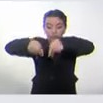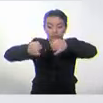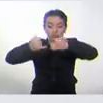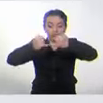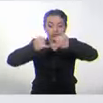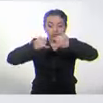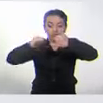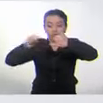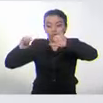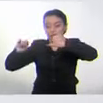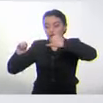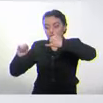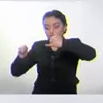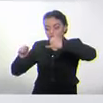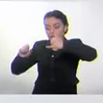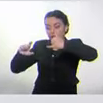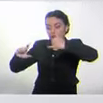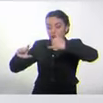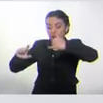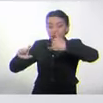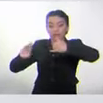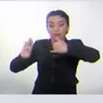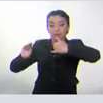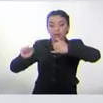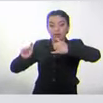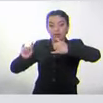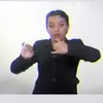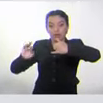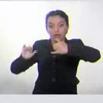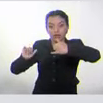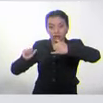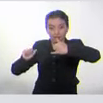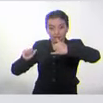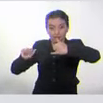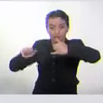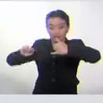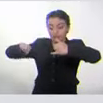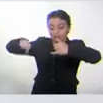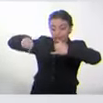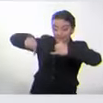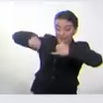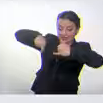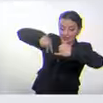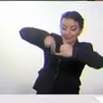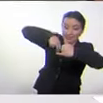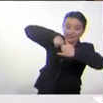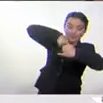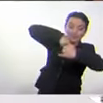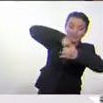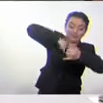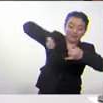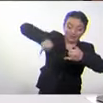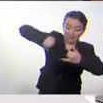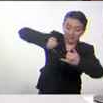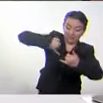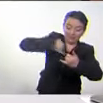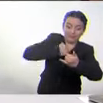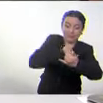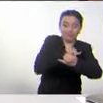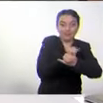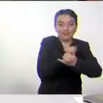9 voltios y vamos a cerrar nuestro circuito eléctrico. Ahora que lo tenemos